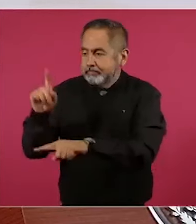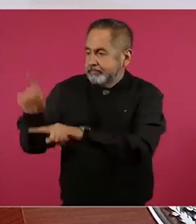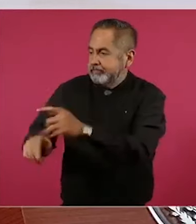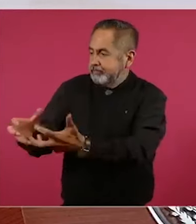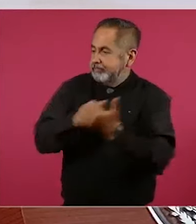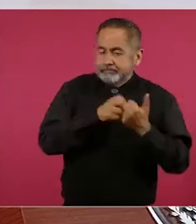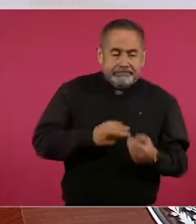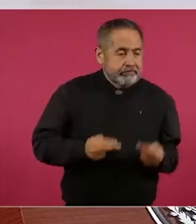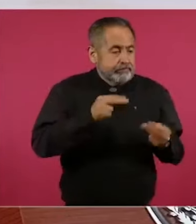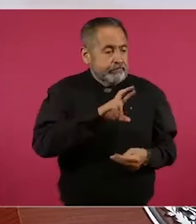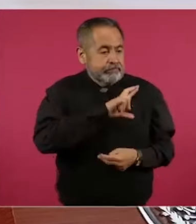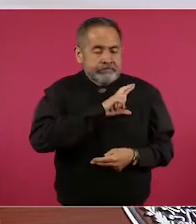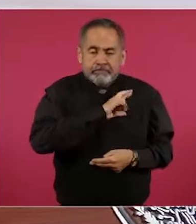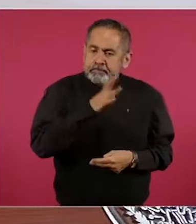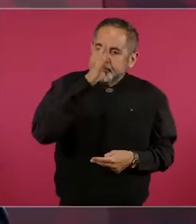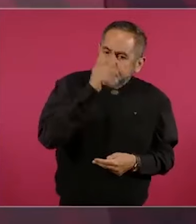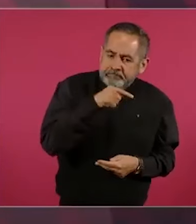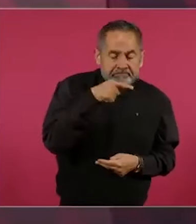Ya no nos vamos a poder